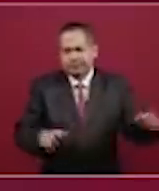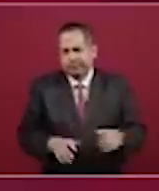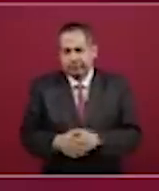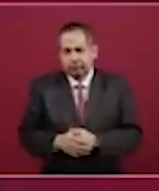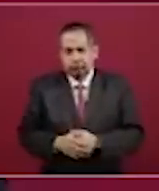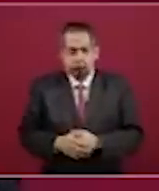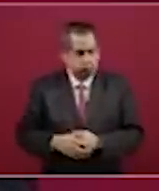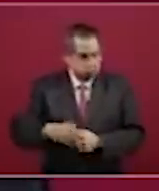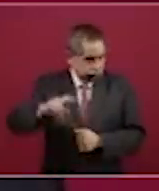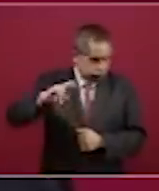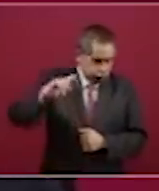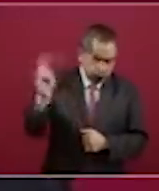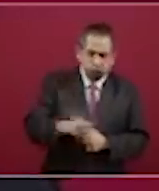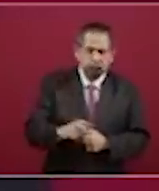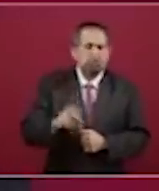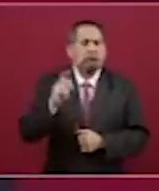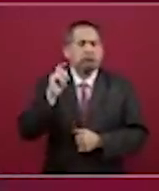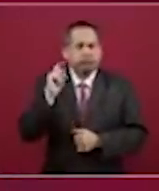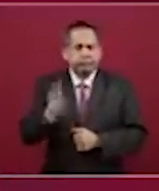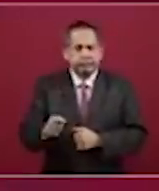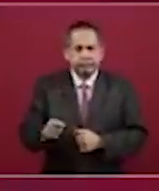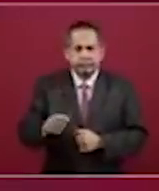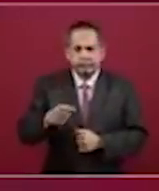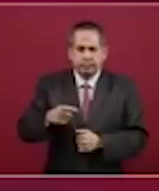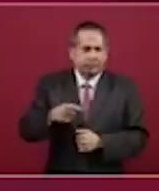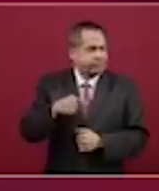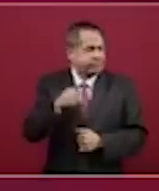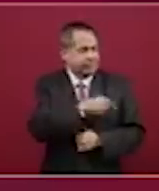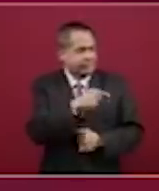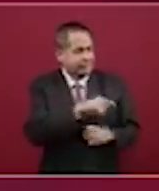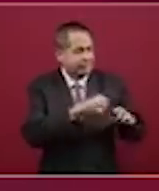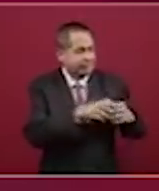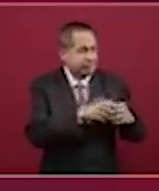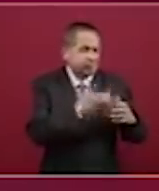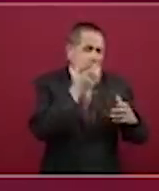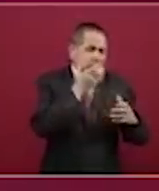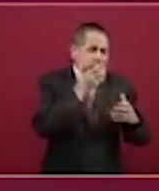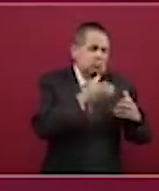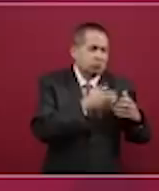verdadera doctrina de los conservadores es la hipocresía.